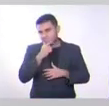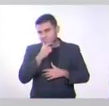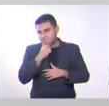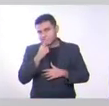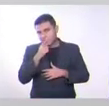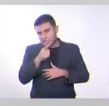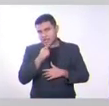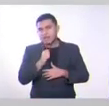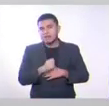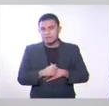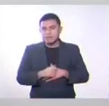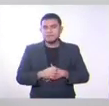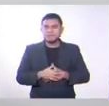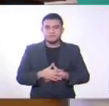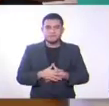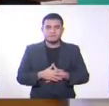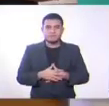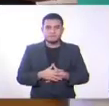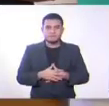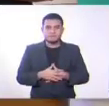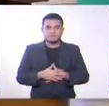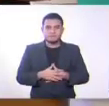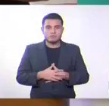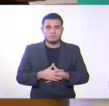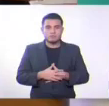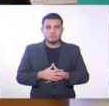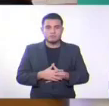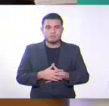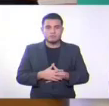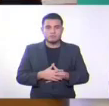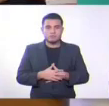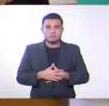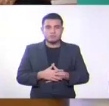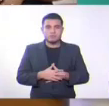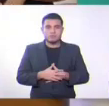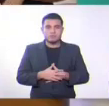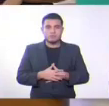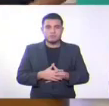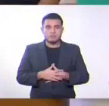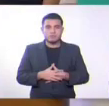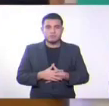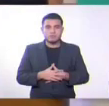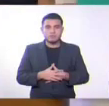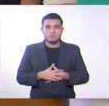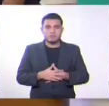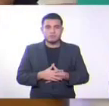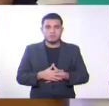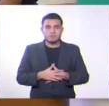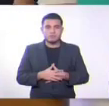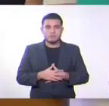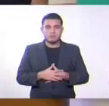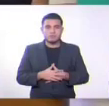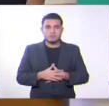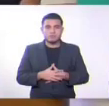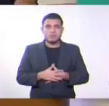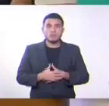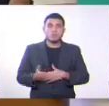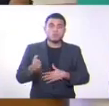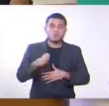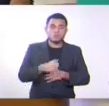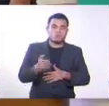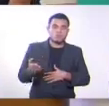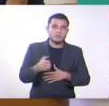teorema de Pitágoras hay que utilizarlo. Vale. Lista. Lista. Bien. Vamos a utilizar un plano